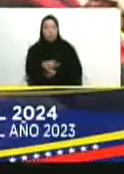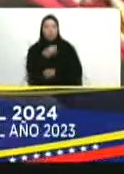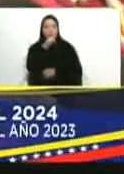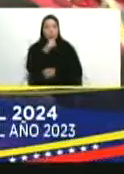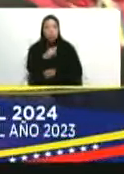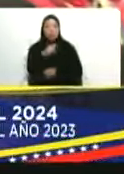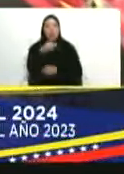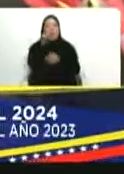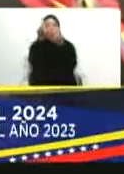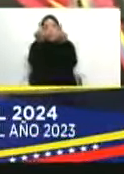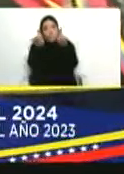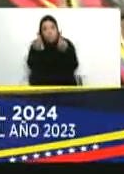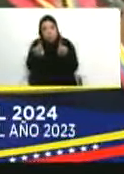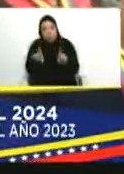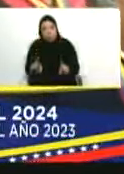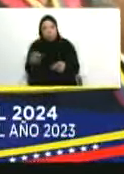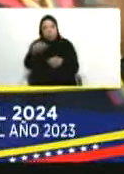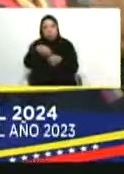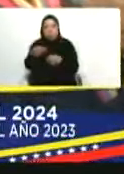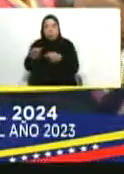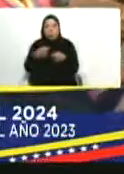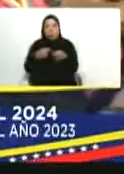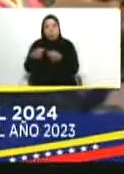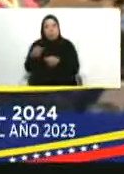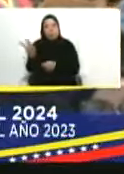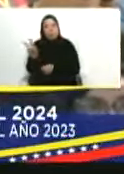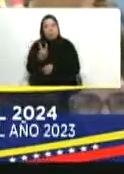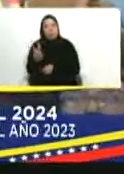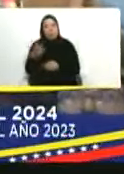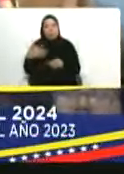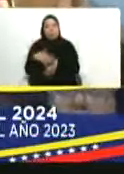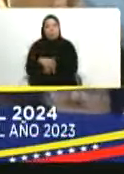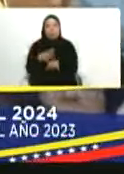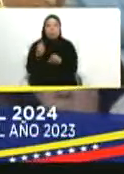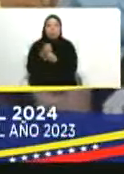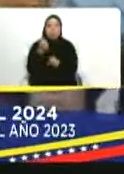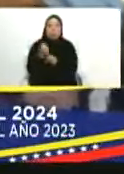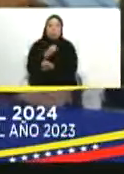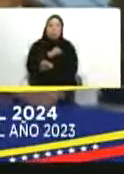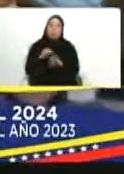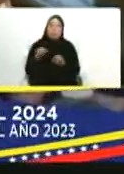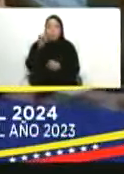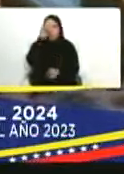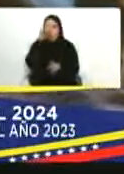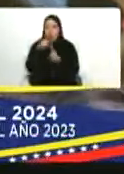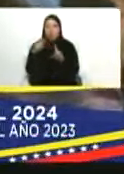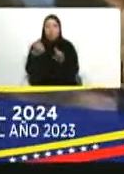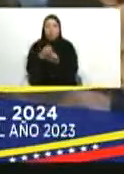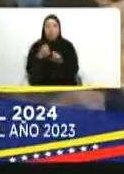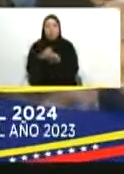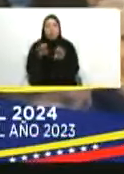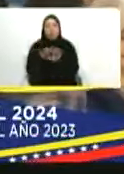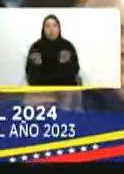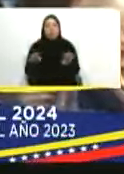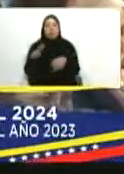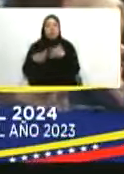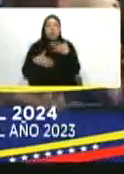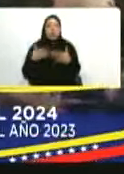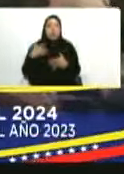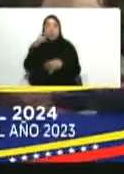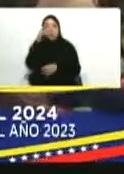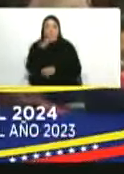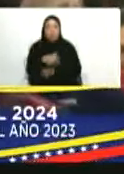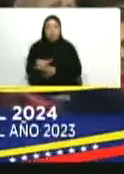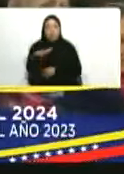la propuesta para la creación de la Coordinación Nacional de Jurisdicción Indígena con el fin de fortalecer la ejecución de la legislación sobre los